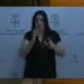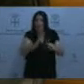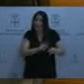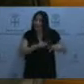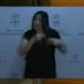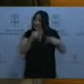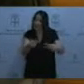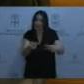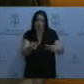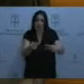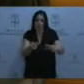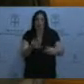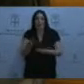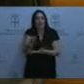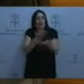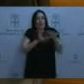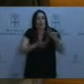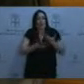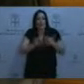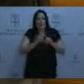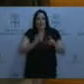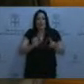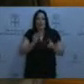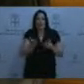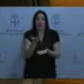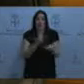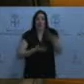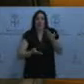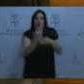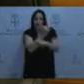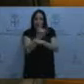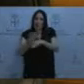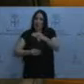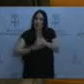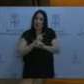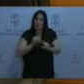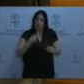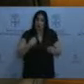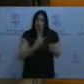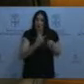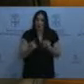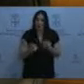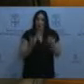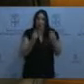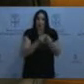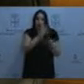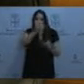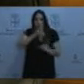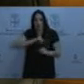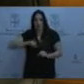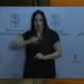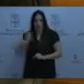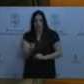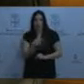dando respuesta y no están colaborando ni utilizando la cooperación institucional que deberían de estar utilizando con las comunidades autónomas. Yo creo